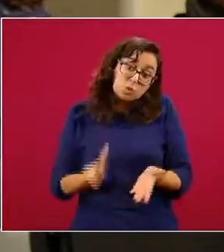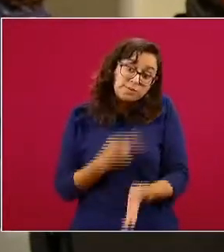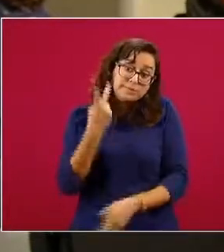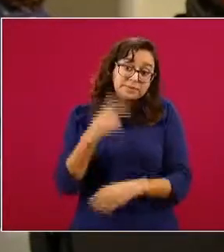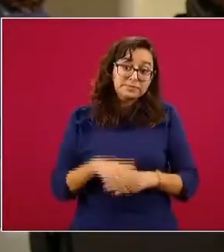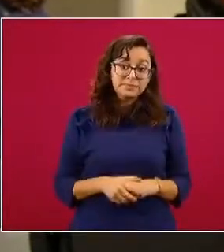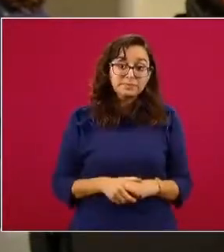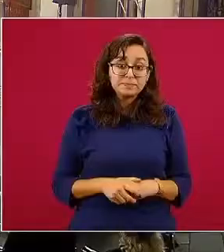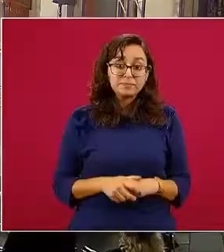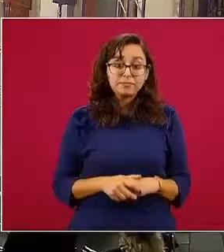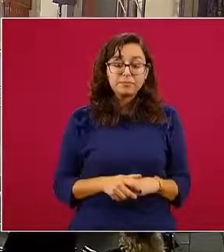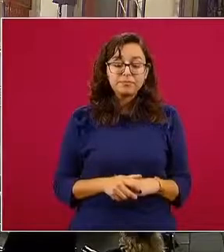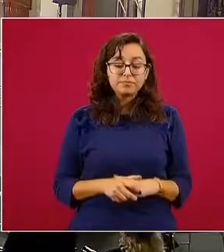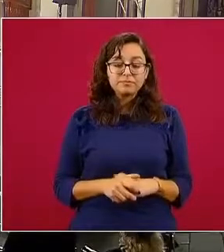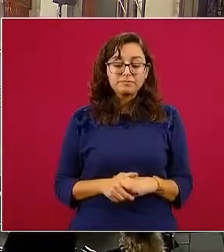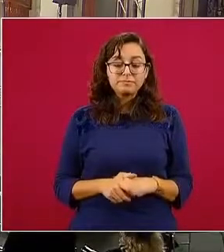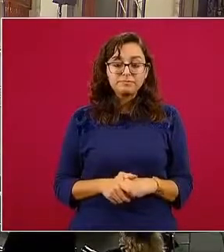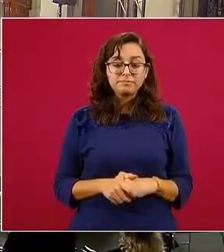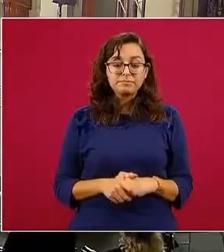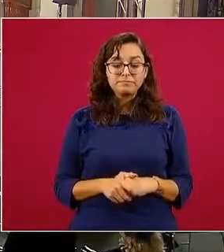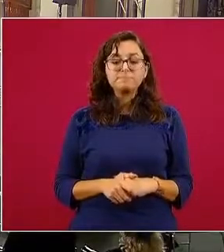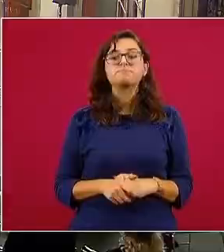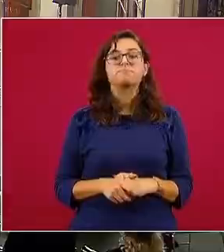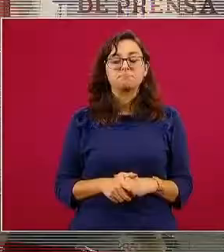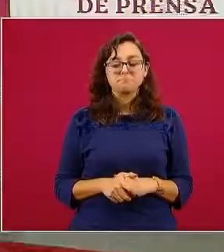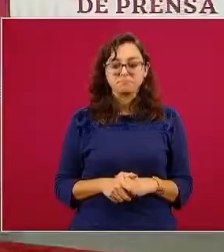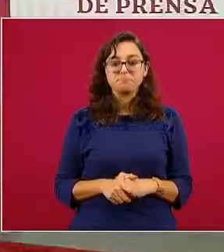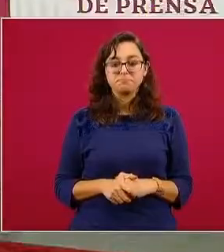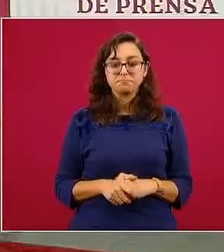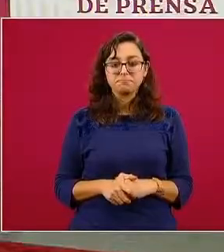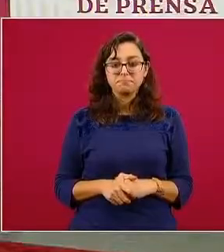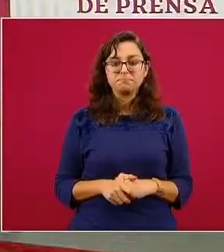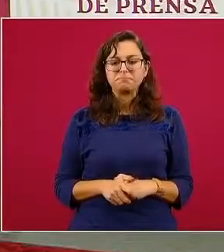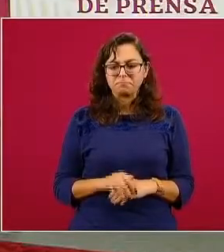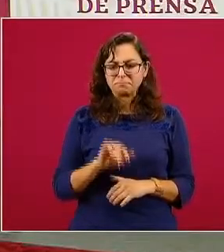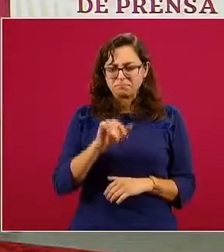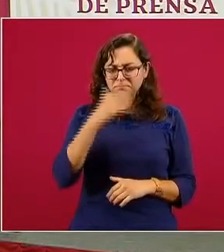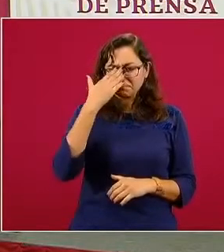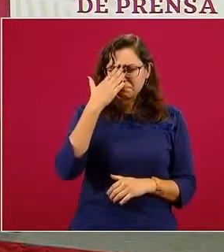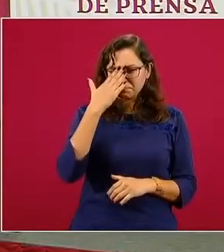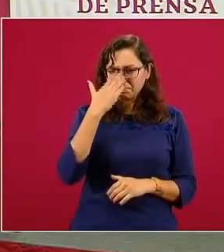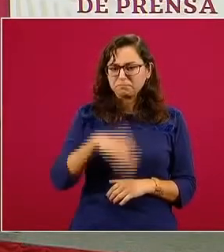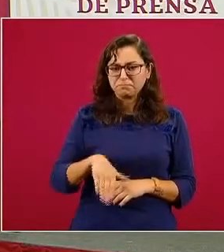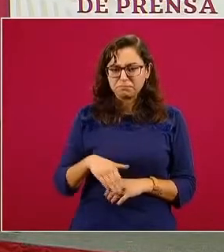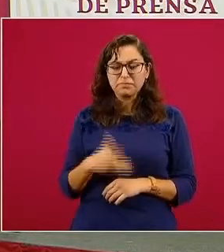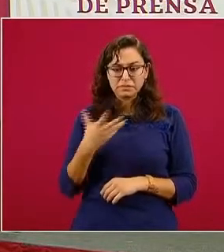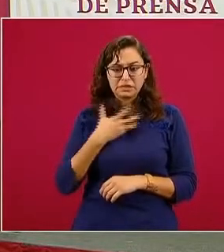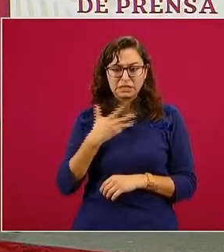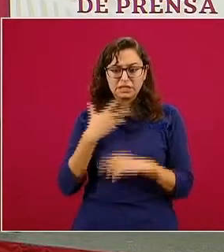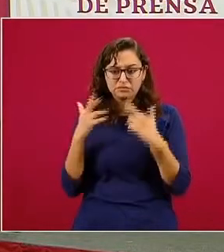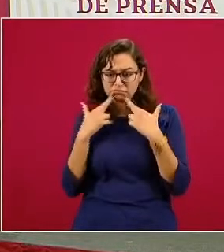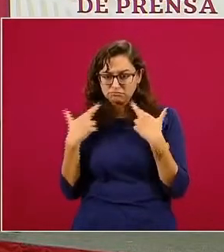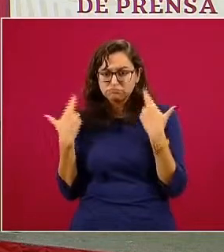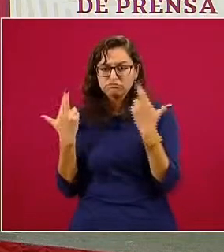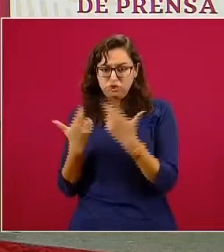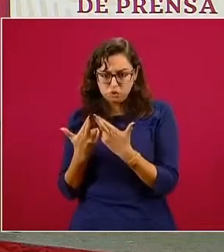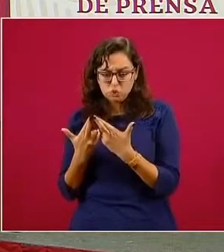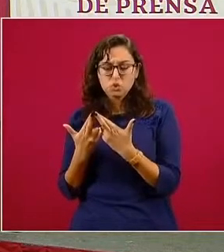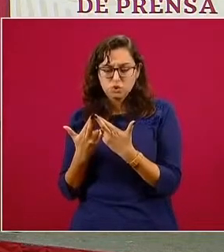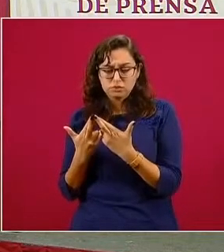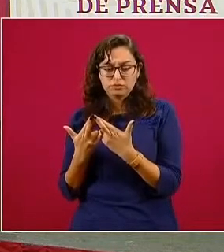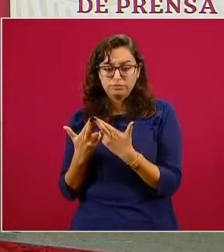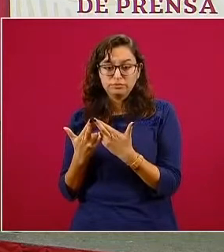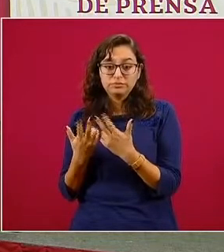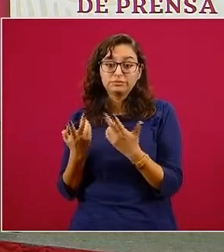bueno, la otra pregunta. Gracias. Sí. Efectivamente, tengo conocimiento de esa reunión. Me parece que es muy importante